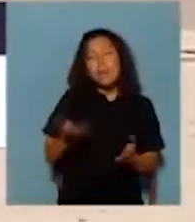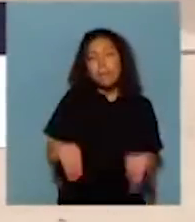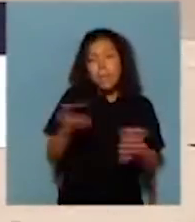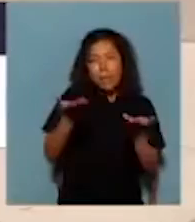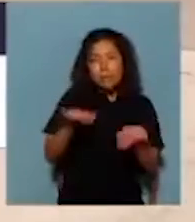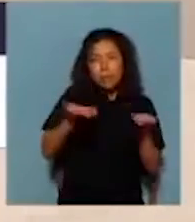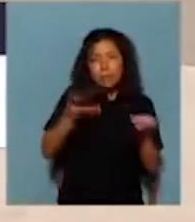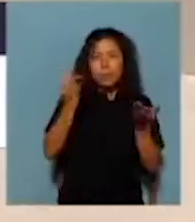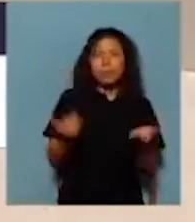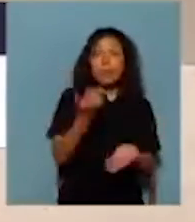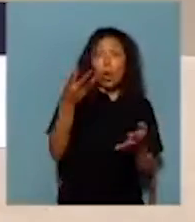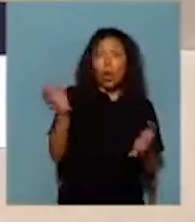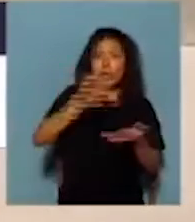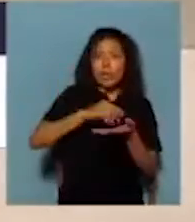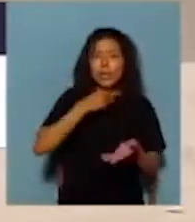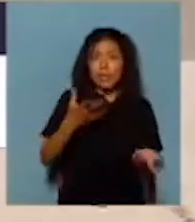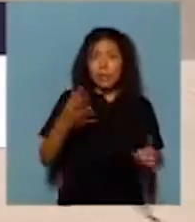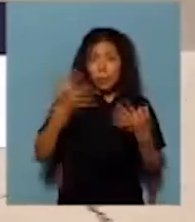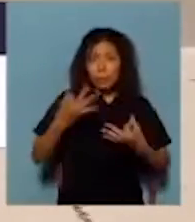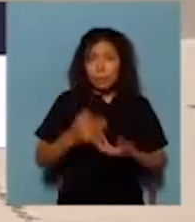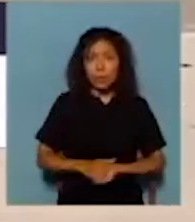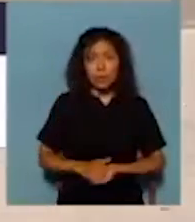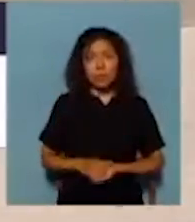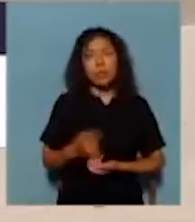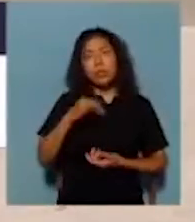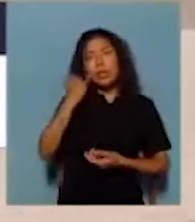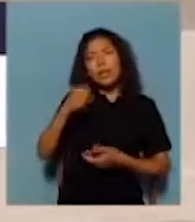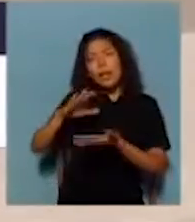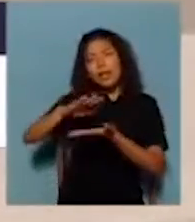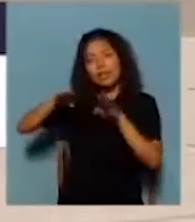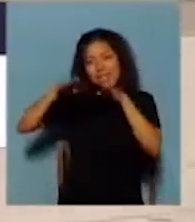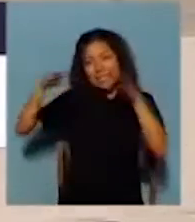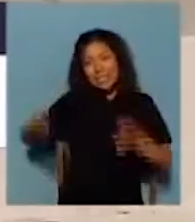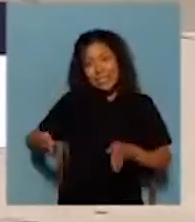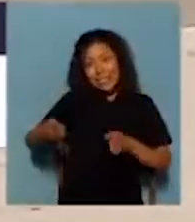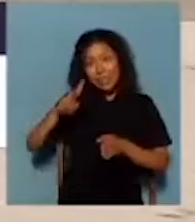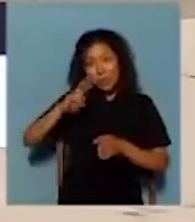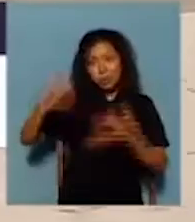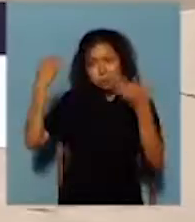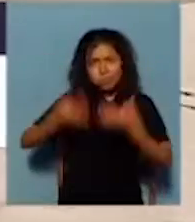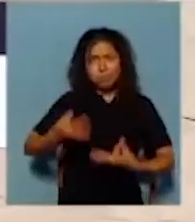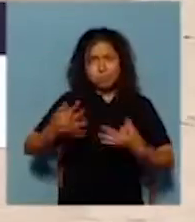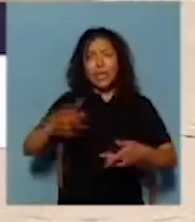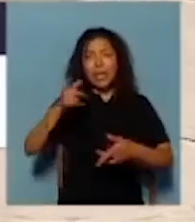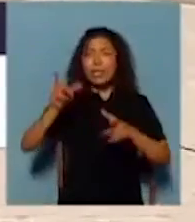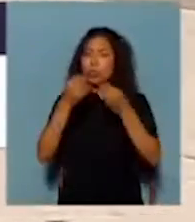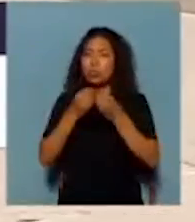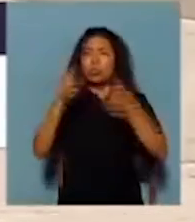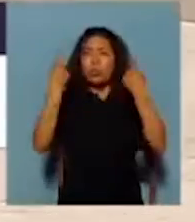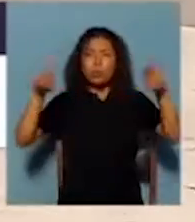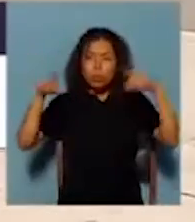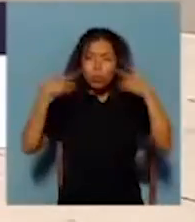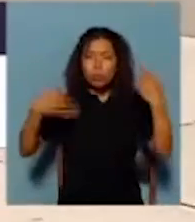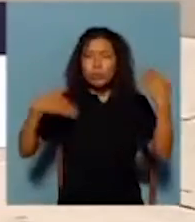la idea. Tenemos el escenario a un costado, a la izquierda, que va a ser un escenario profesional, donde van a actuar artistas